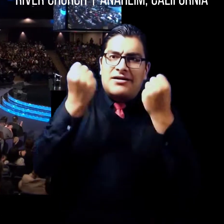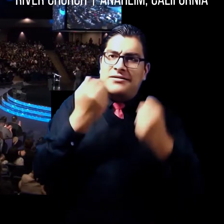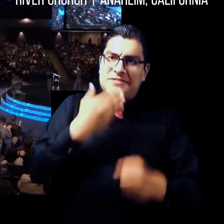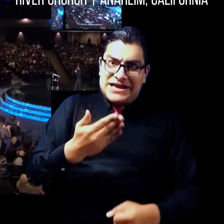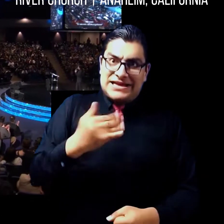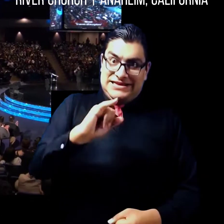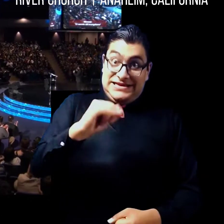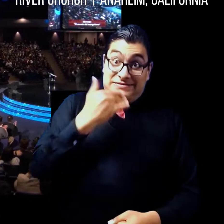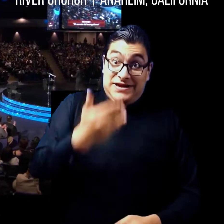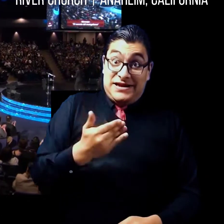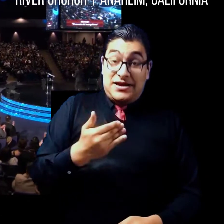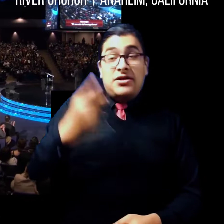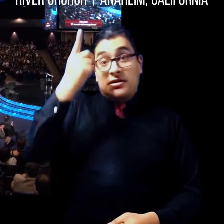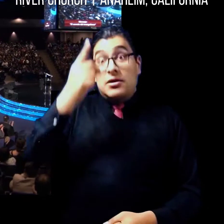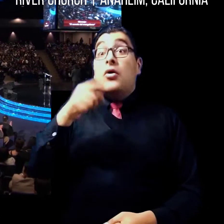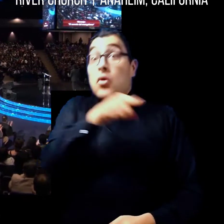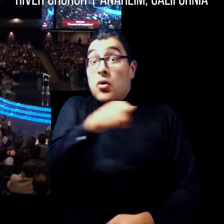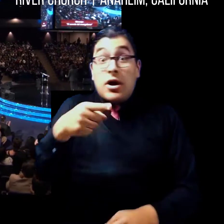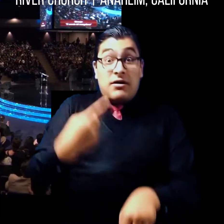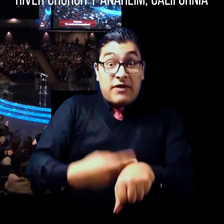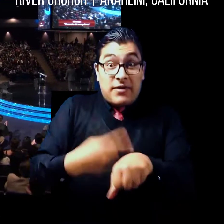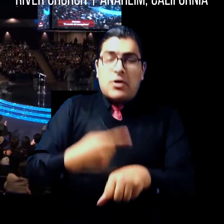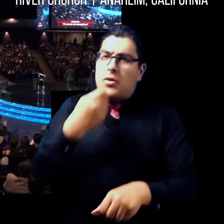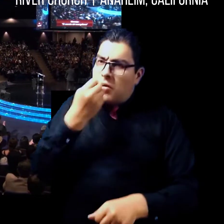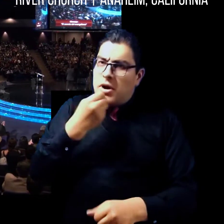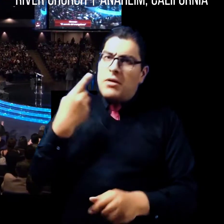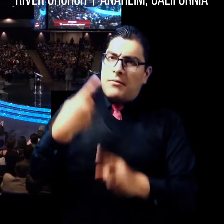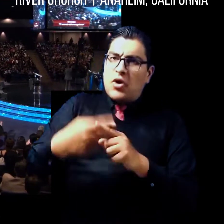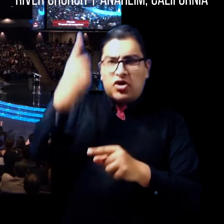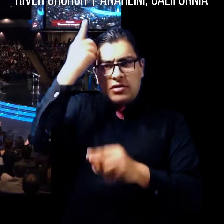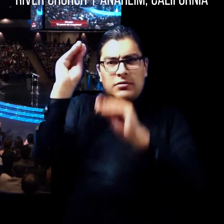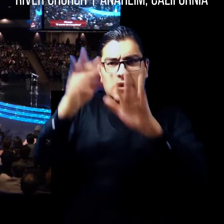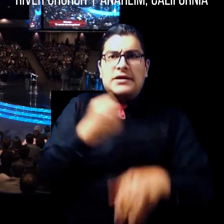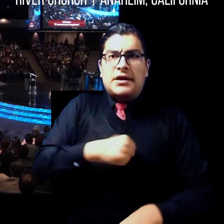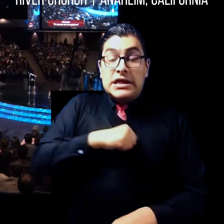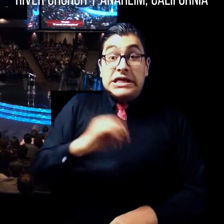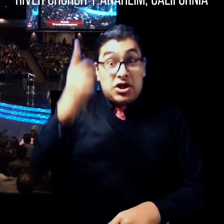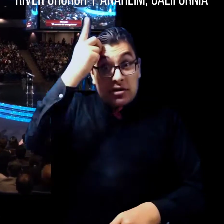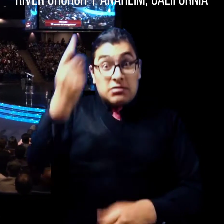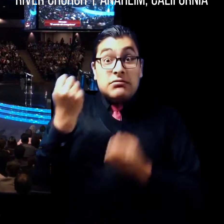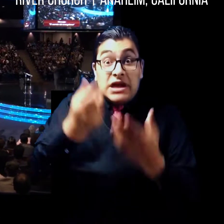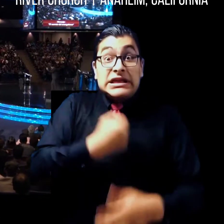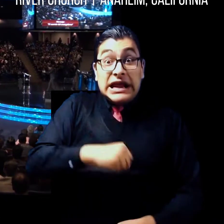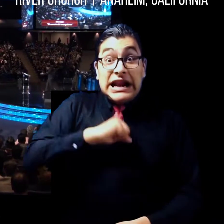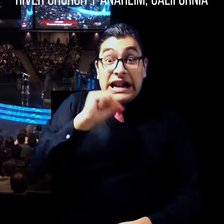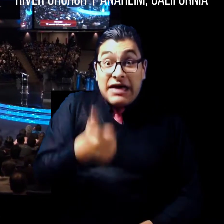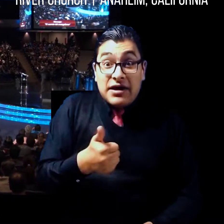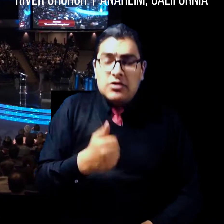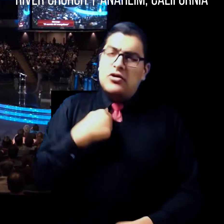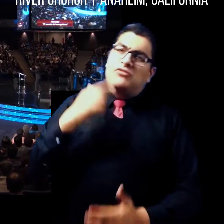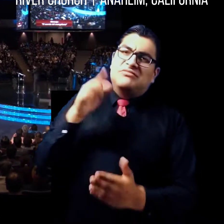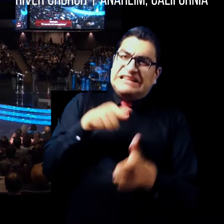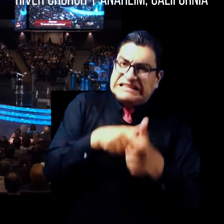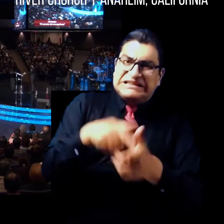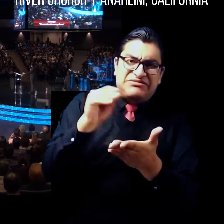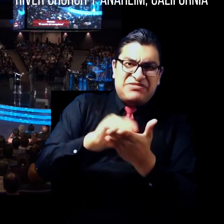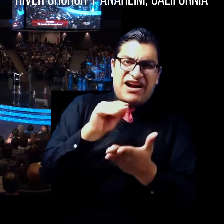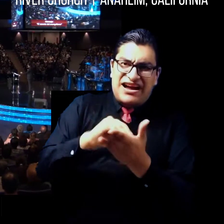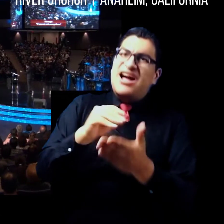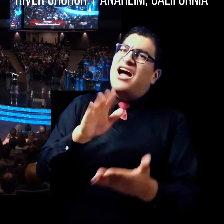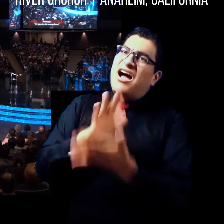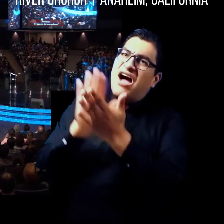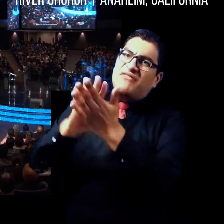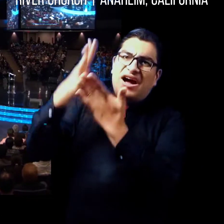Vamos a orar para que Dios te sane. Pero si Dios decide no sanarte, tú vas a alabar y adorar